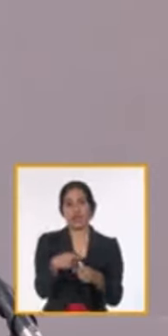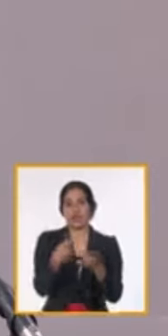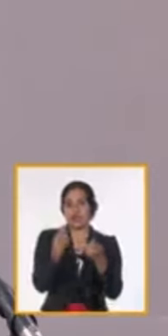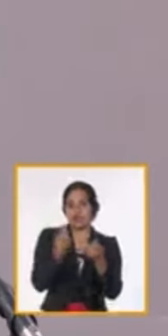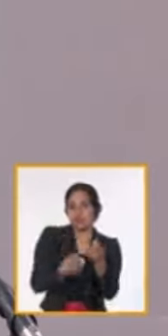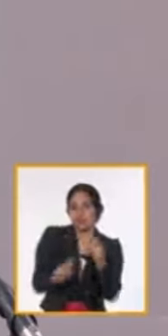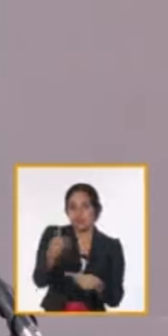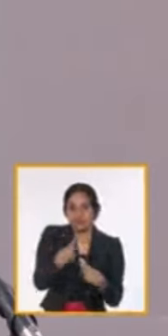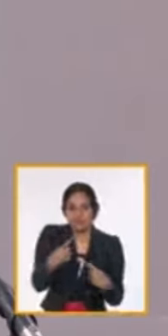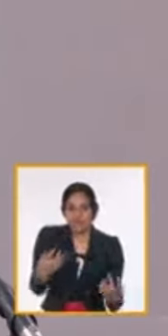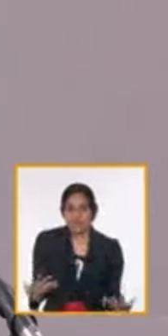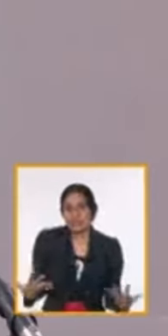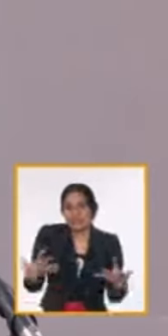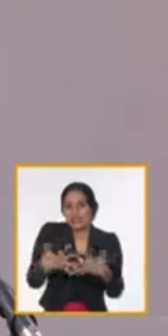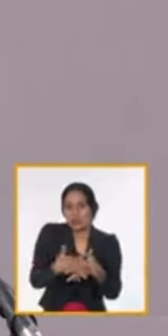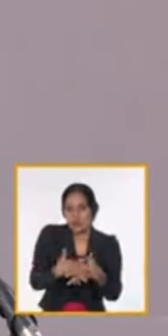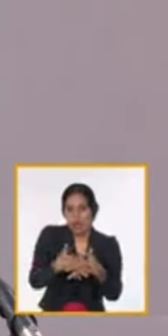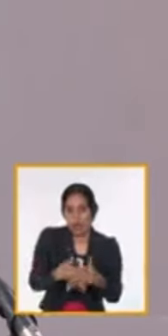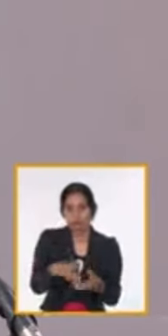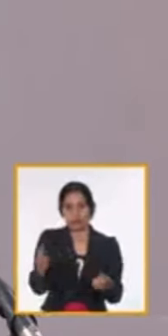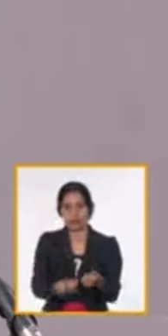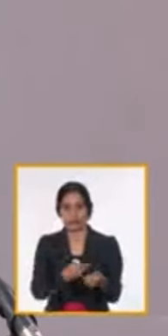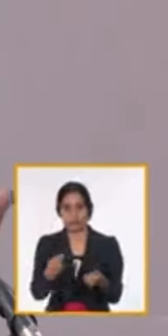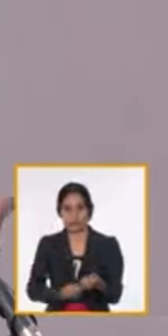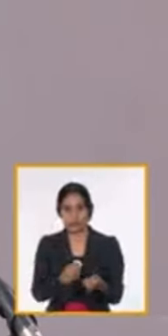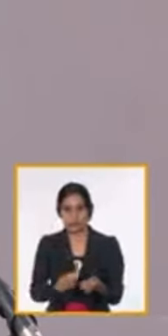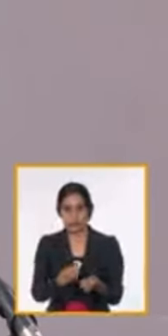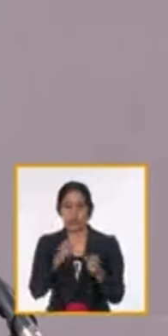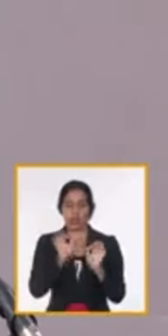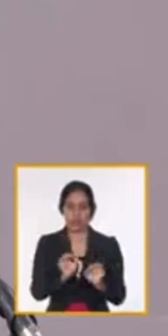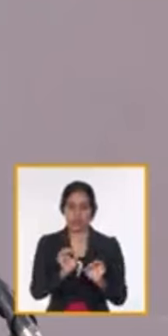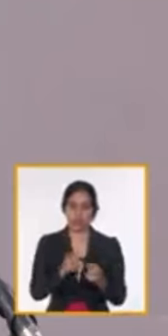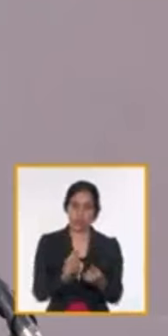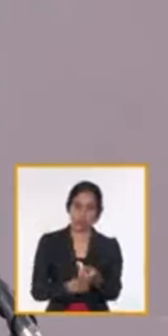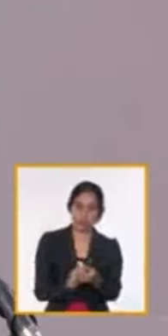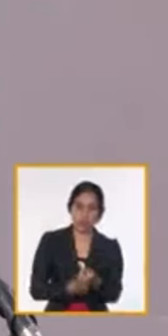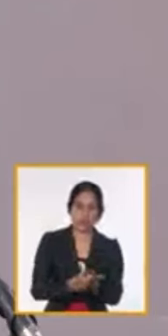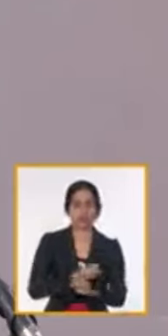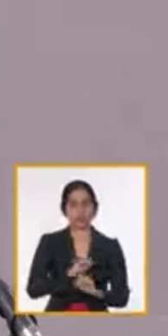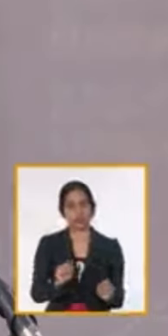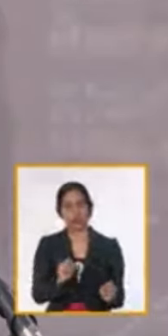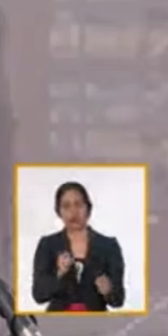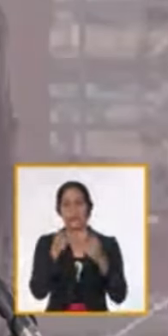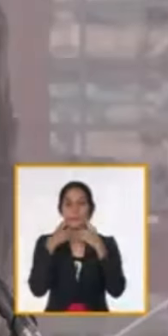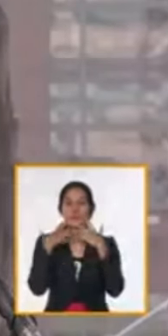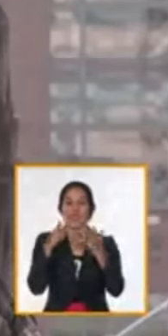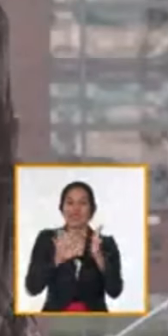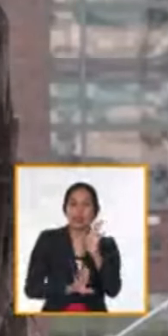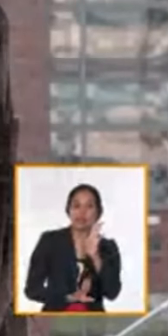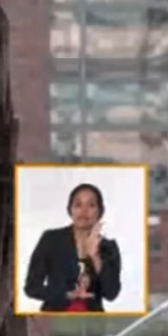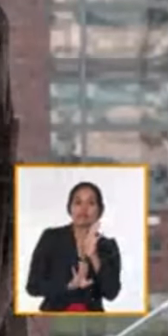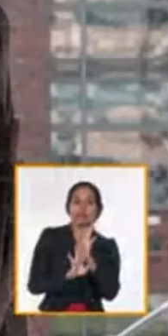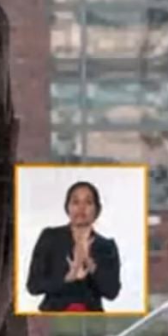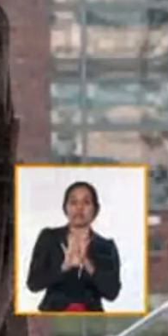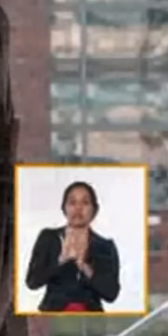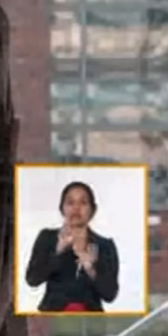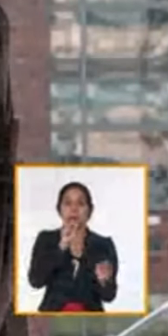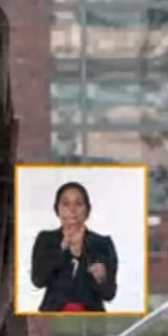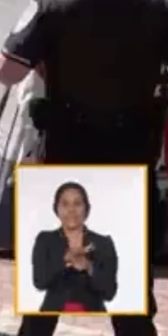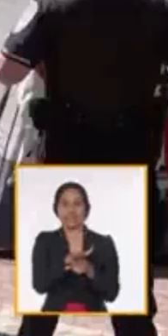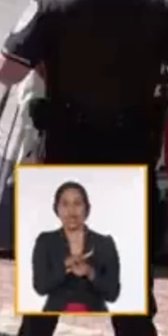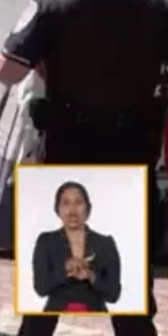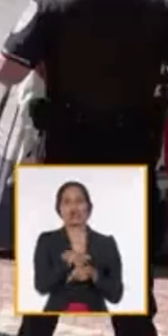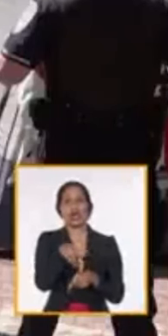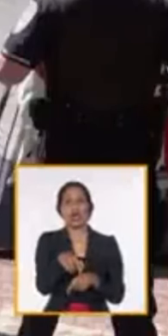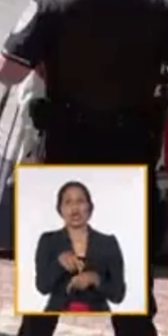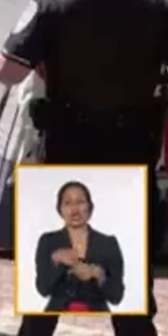tan conectado a la guerra, tan conectado a la sangre, y ha despertado la conciencia, yo diría, de sectores del pueblo que aún estos